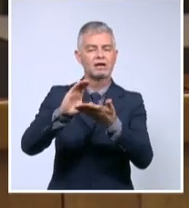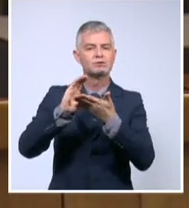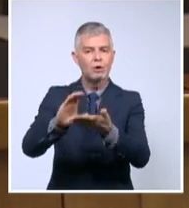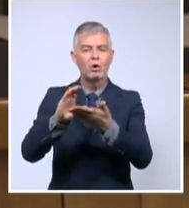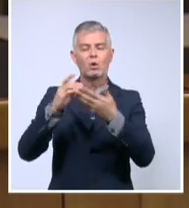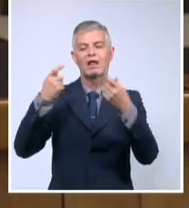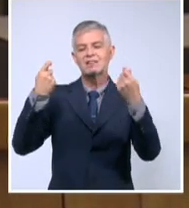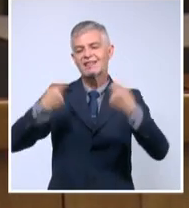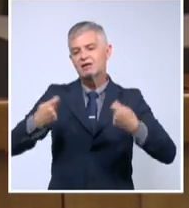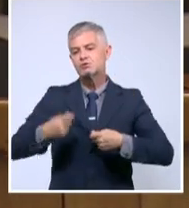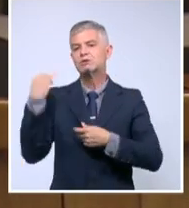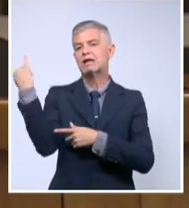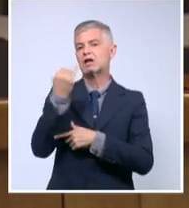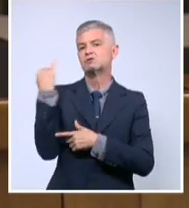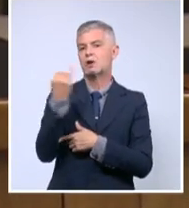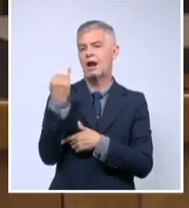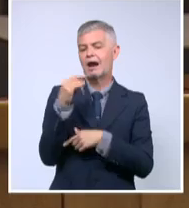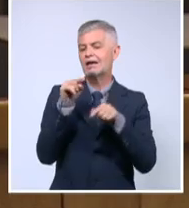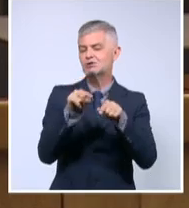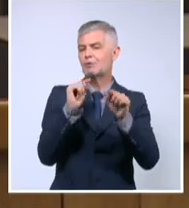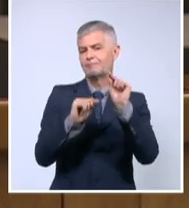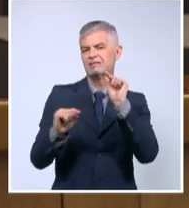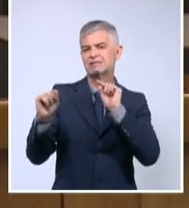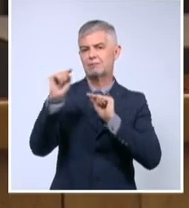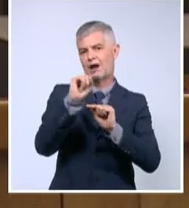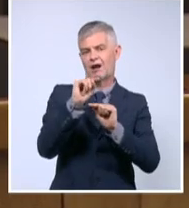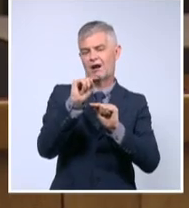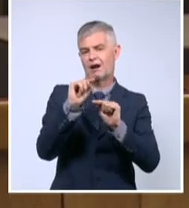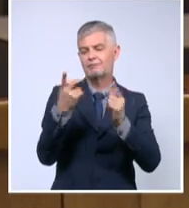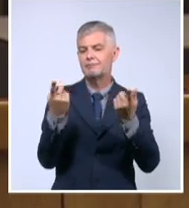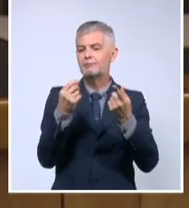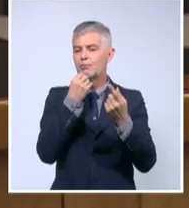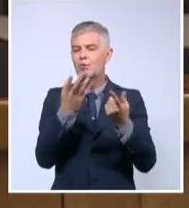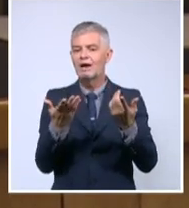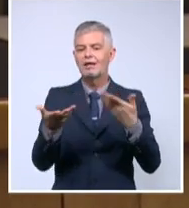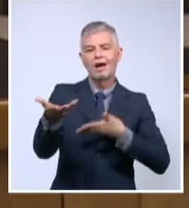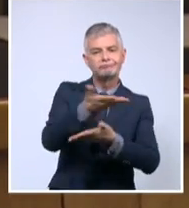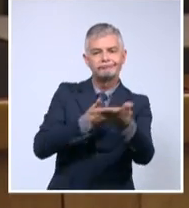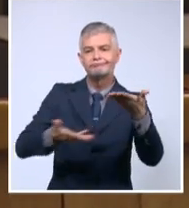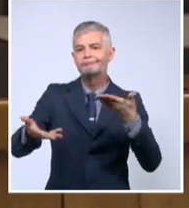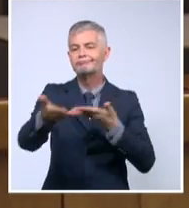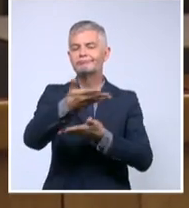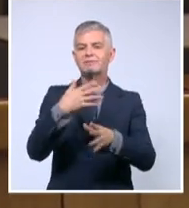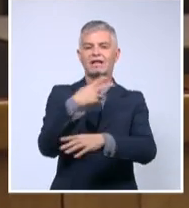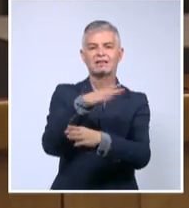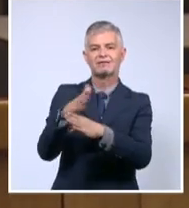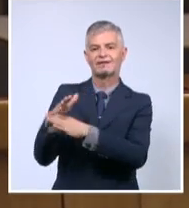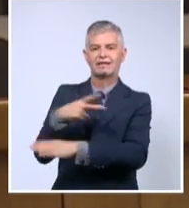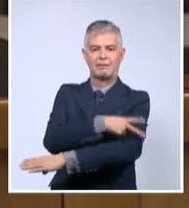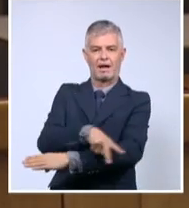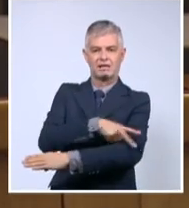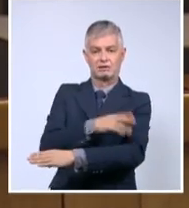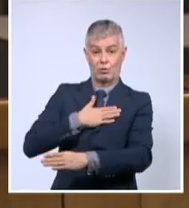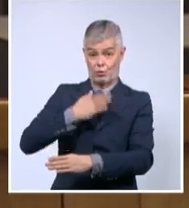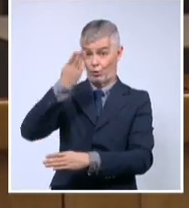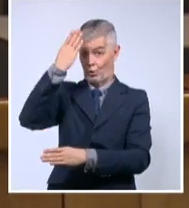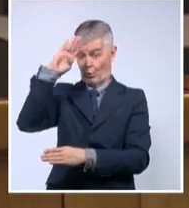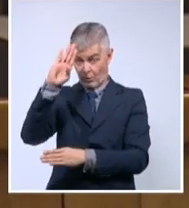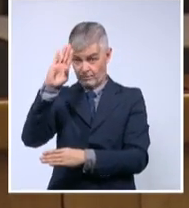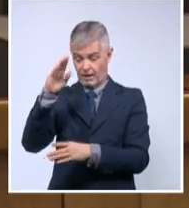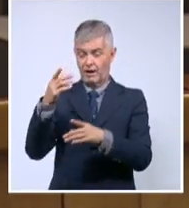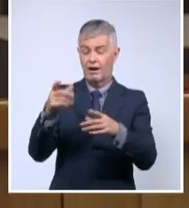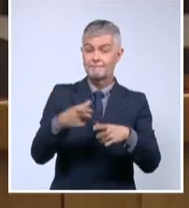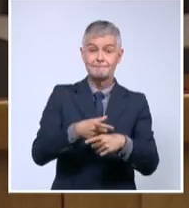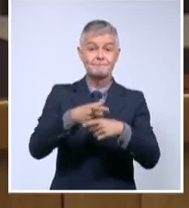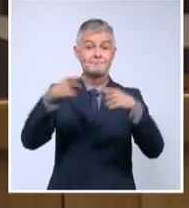derecho internacional como marco de referencia para la interacción entre las naciones. Para Cuba y para la mayoría de los